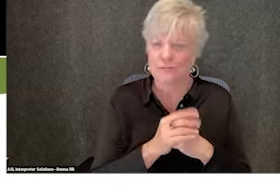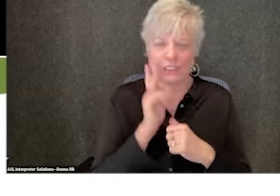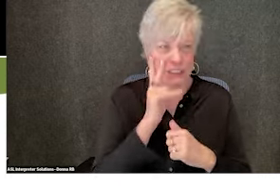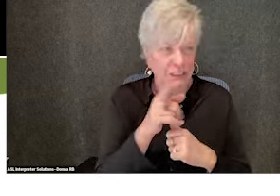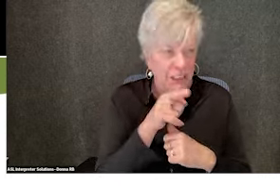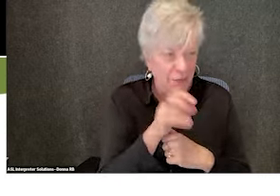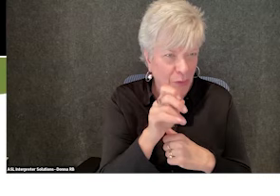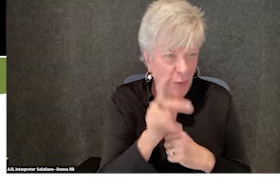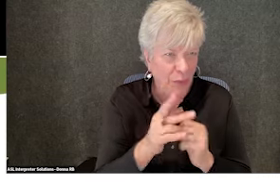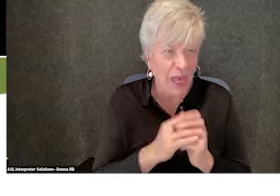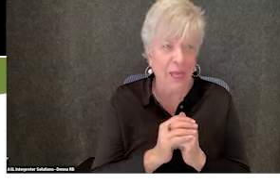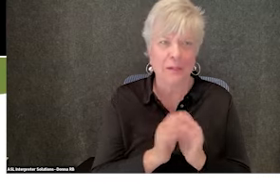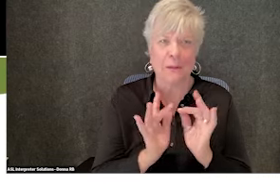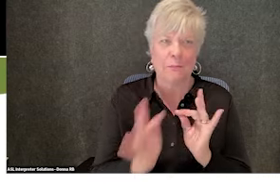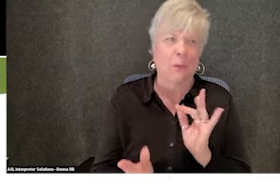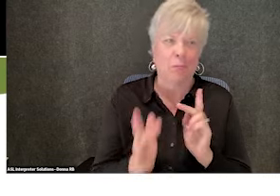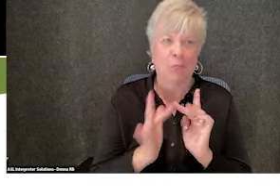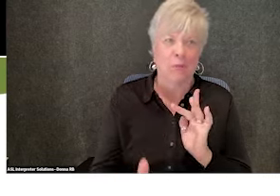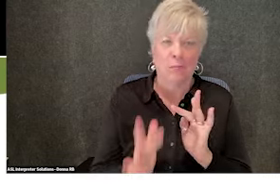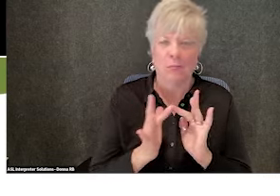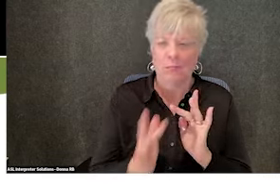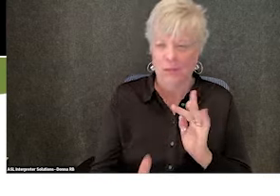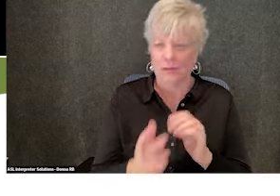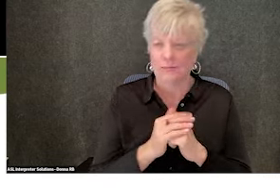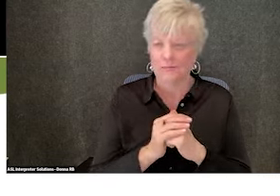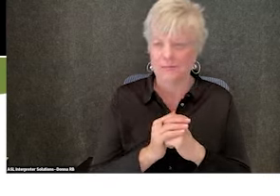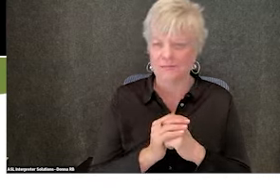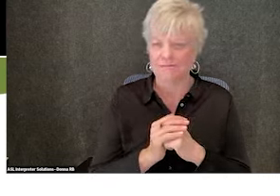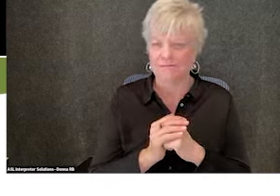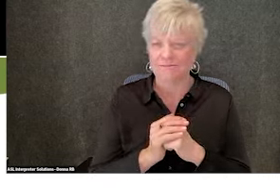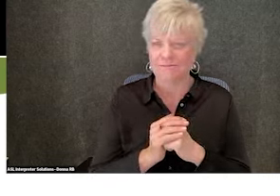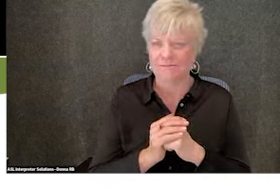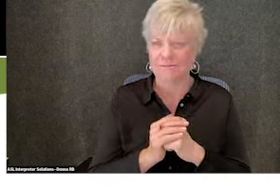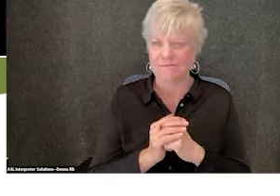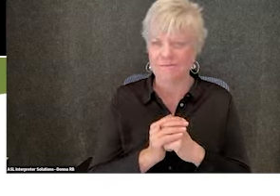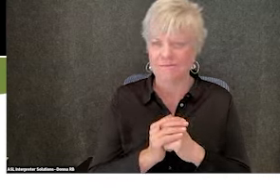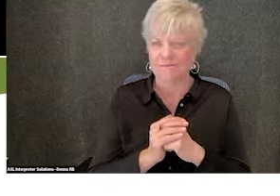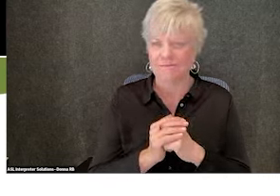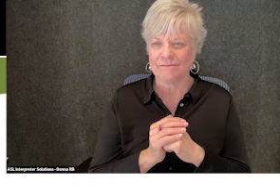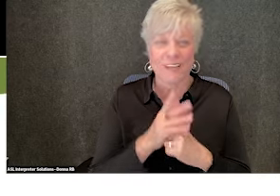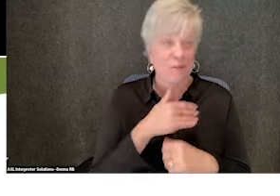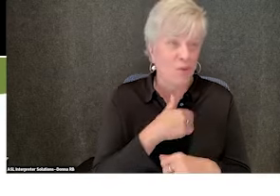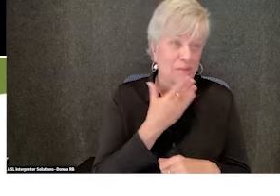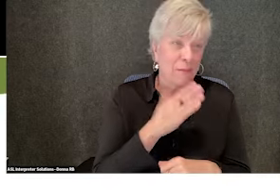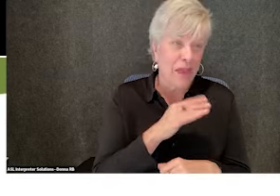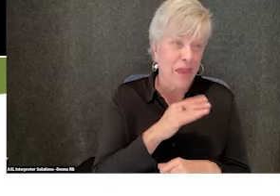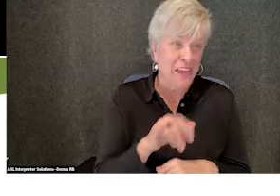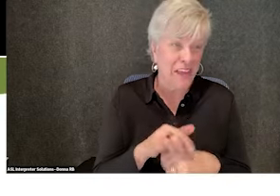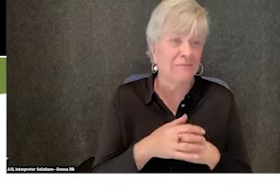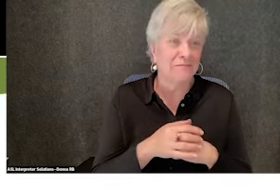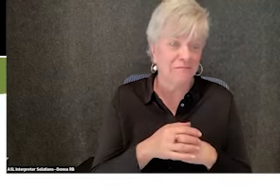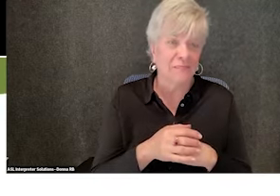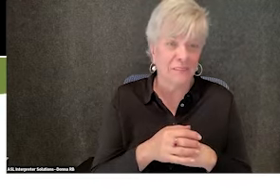descuadrado, diferente a normal. Así la persona le puede observar y apoyarlo así.